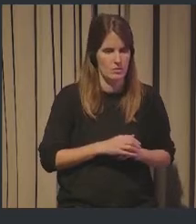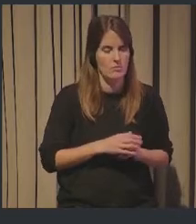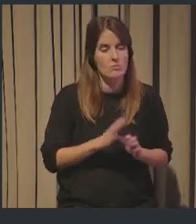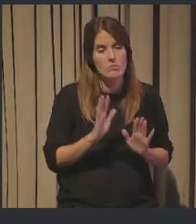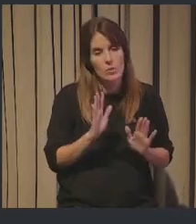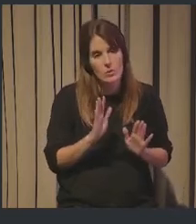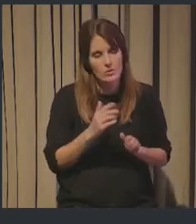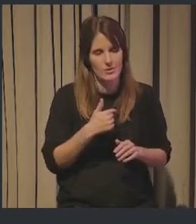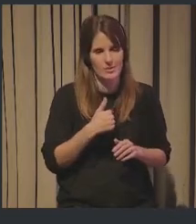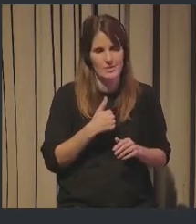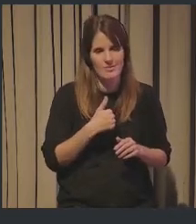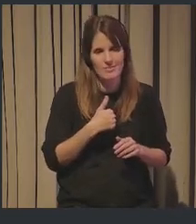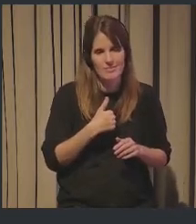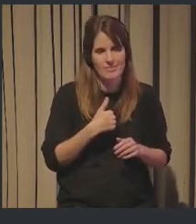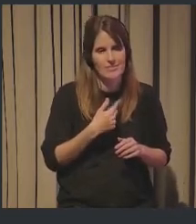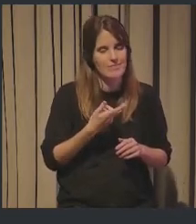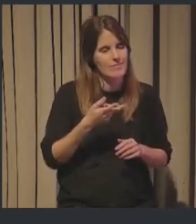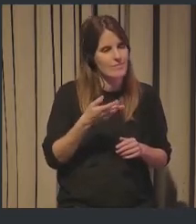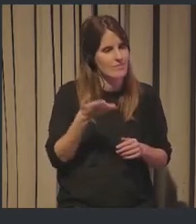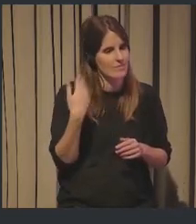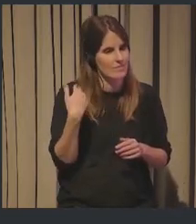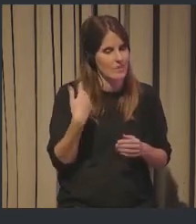vengo de